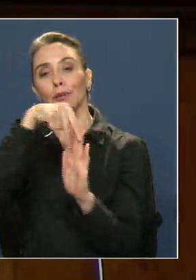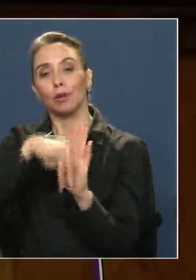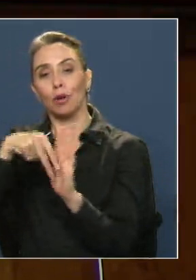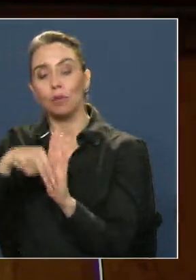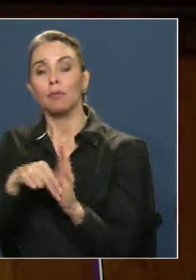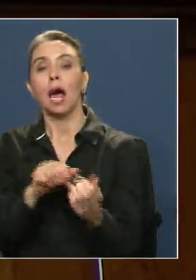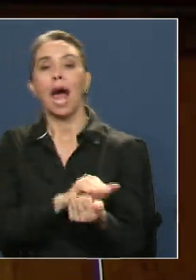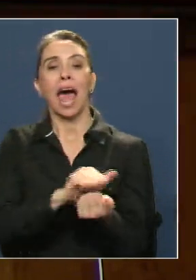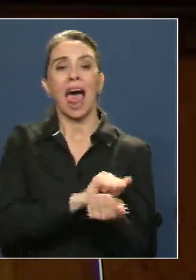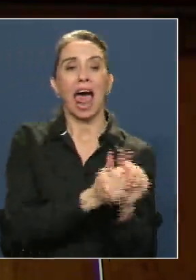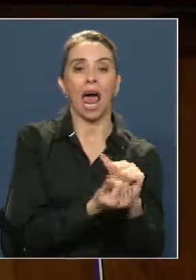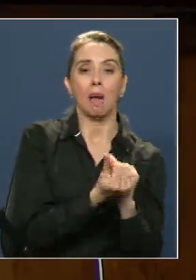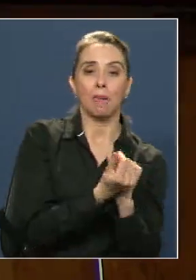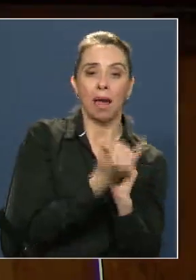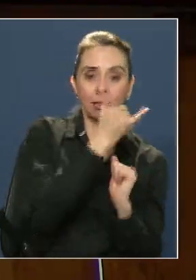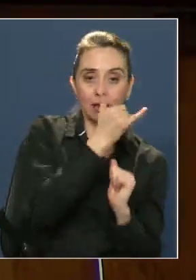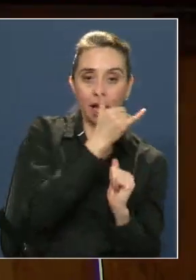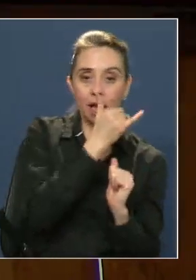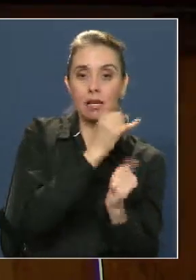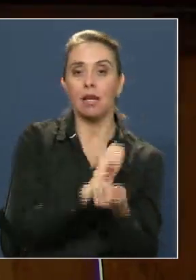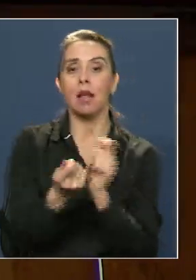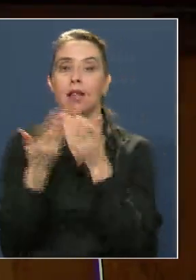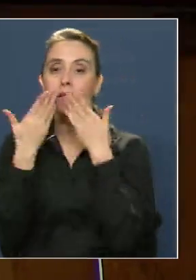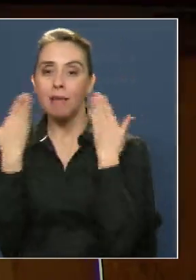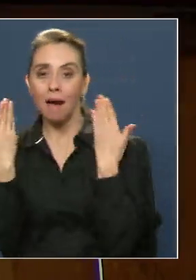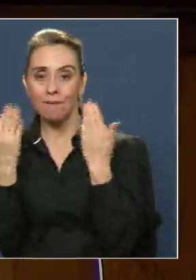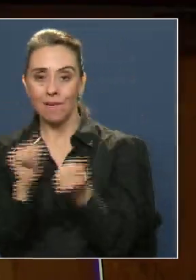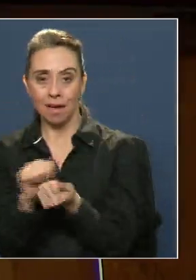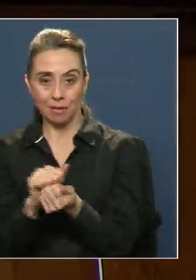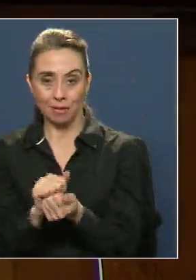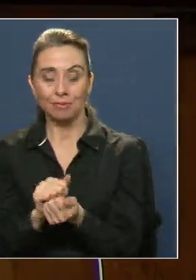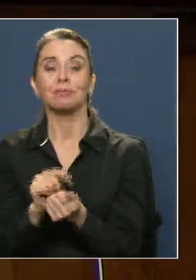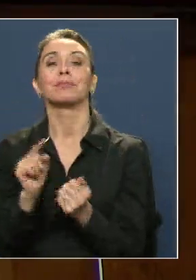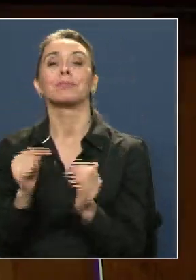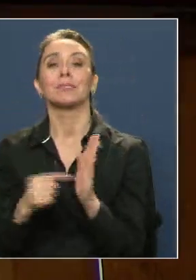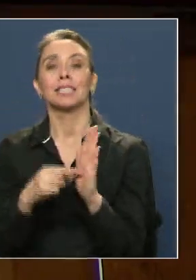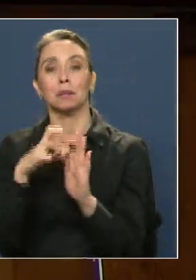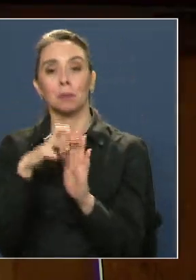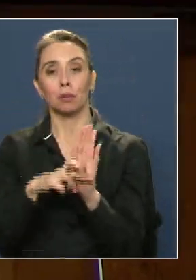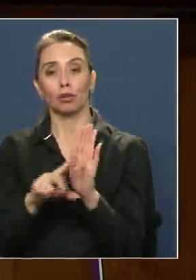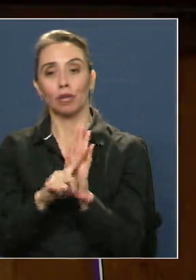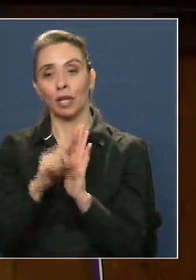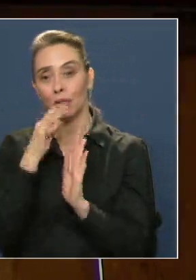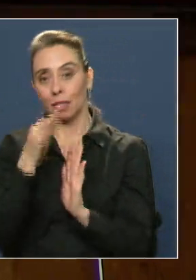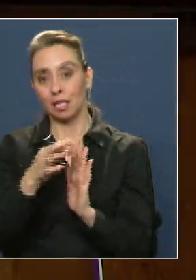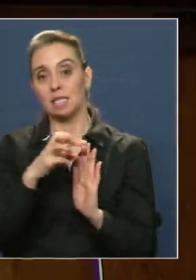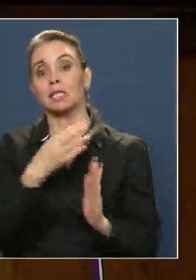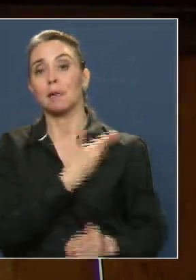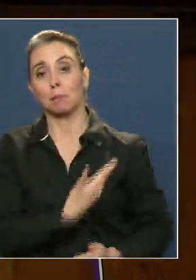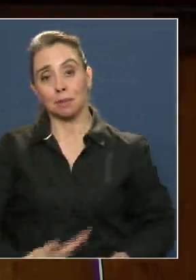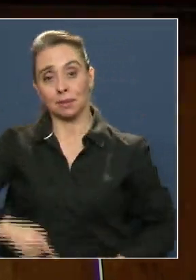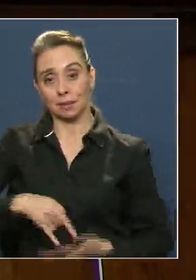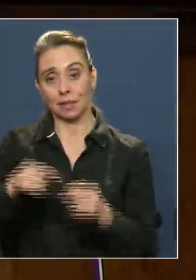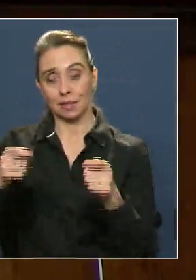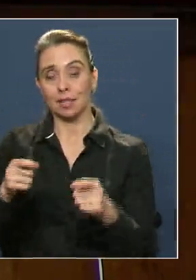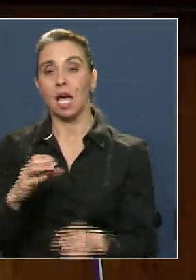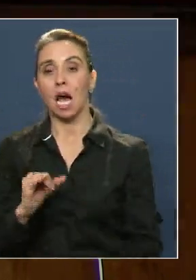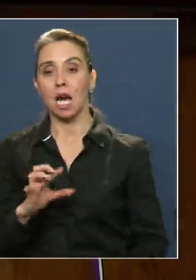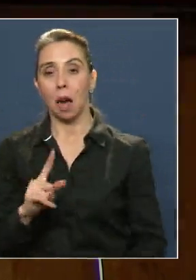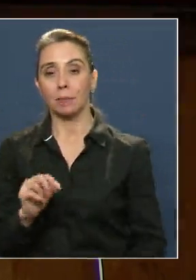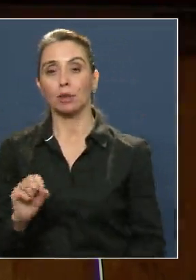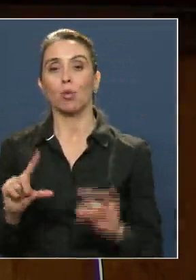de lavado y blanqueo de activos. En los fundamentos de esta iniciativa se señala en el mensaje que en virtud del capítulo